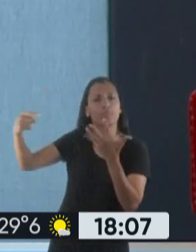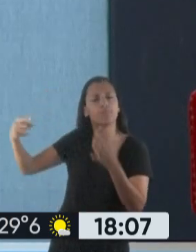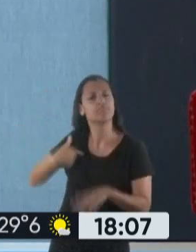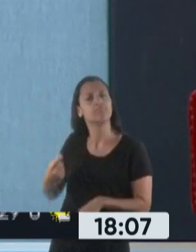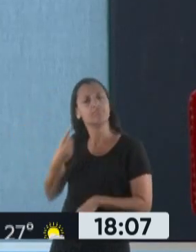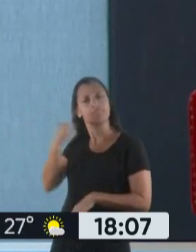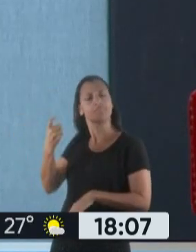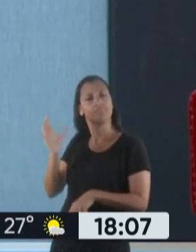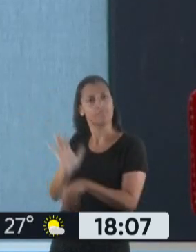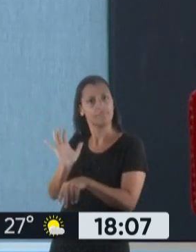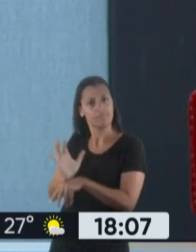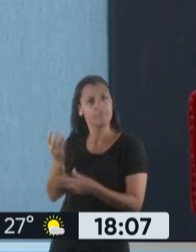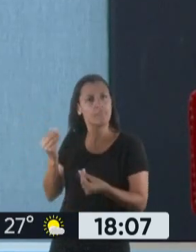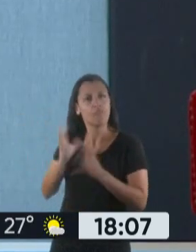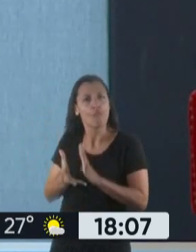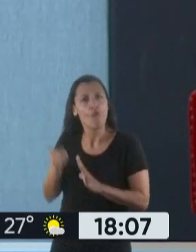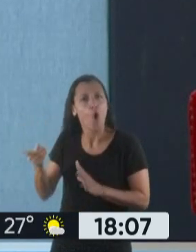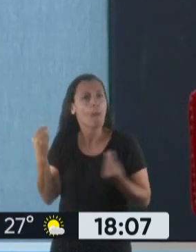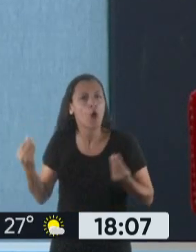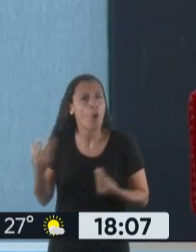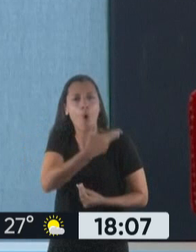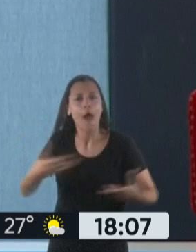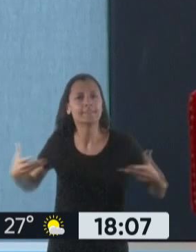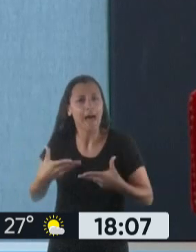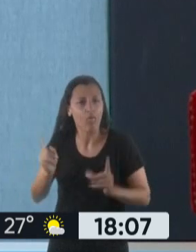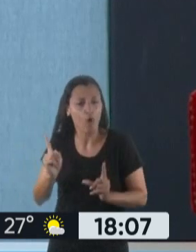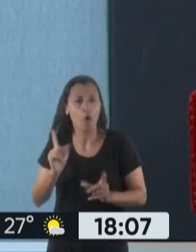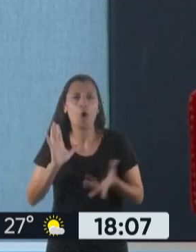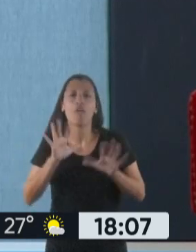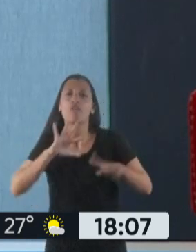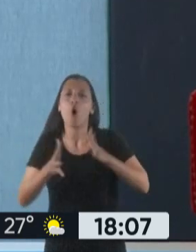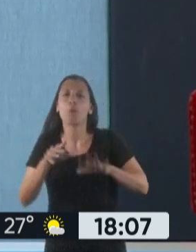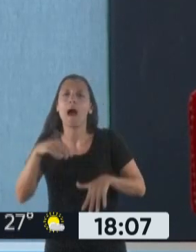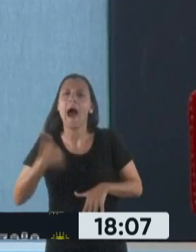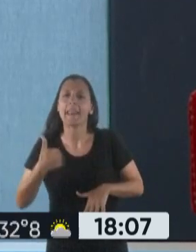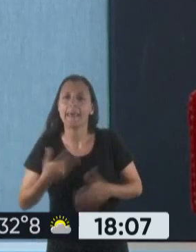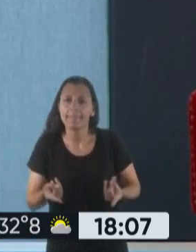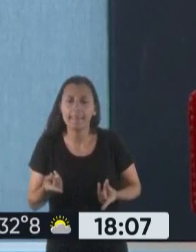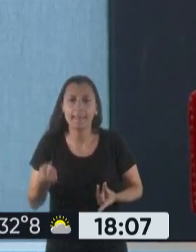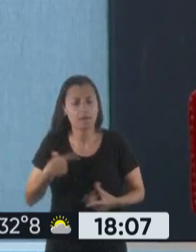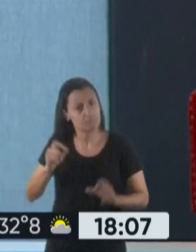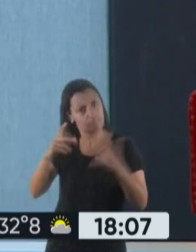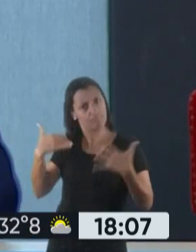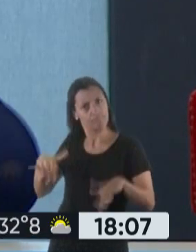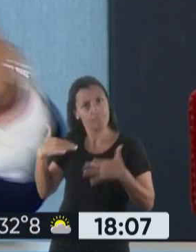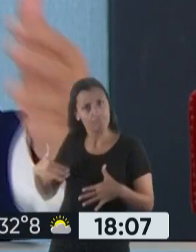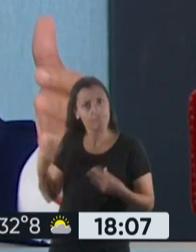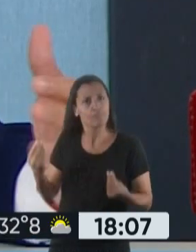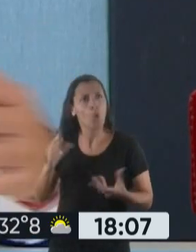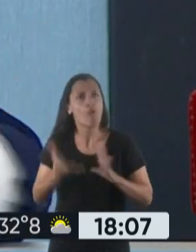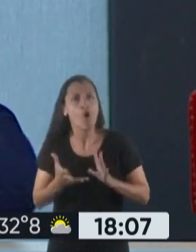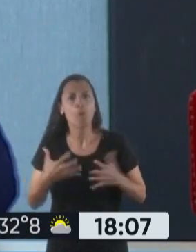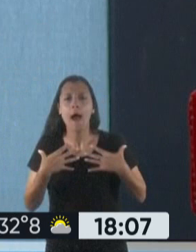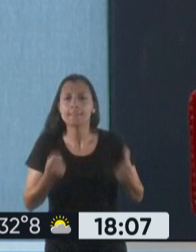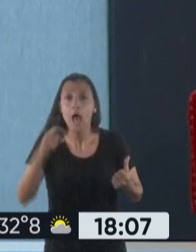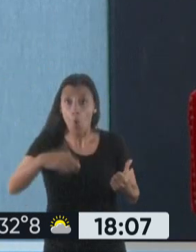indagando cómo funcionaba el estado de bienestar en Argentina. Y le llamaba la atención cómo funcionaba el sistema de salud,